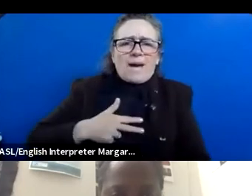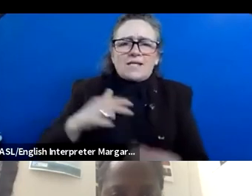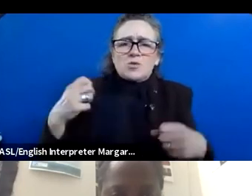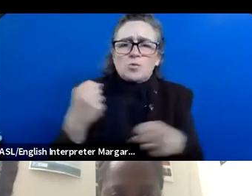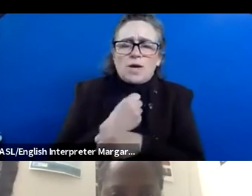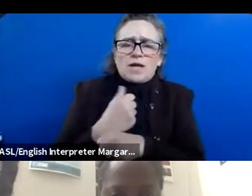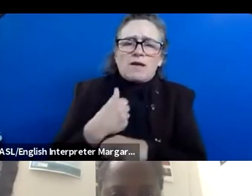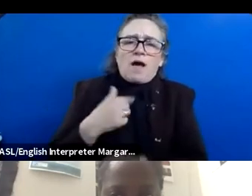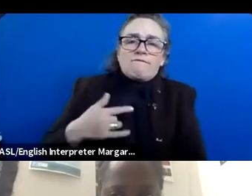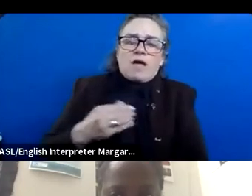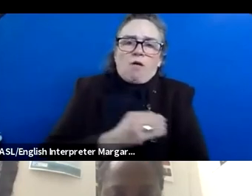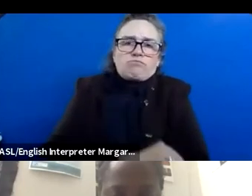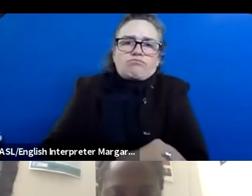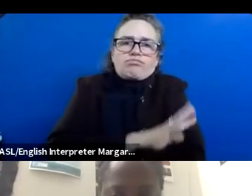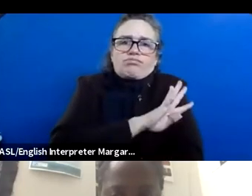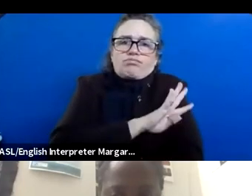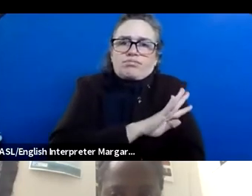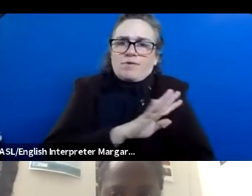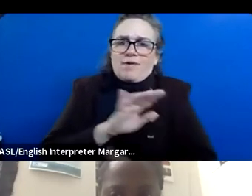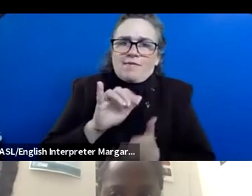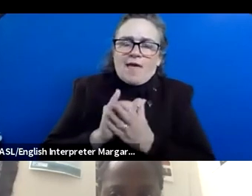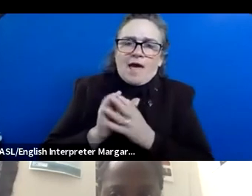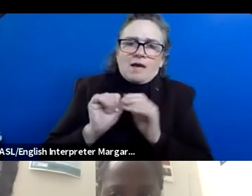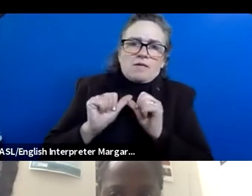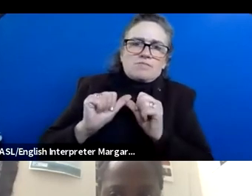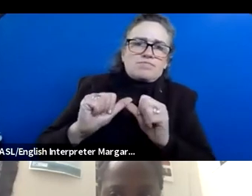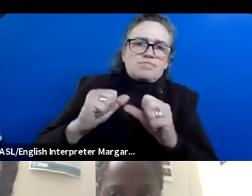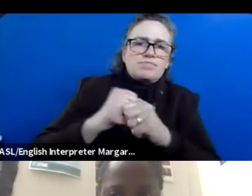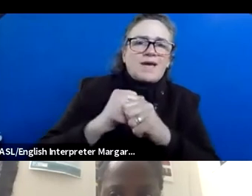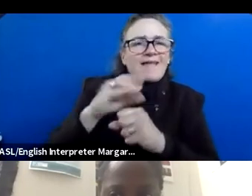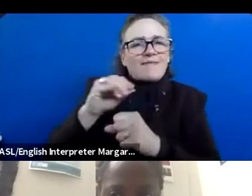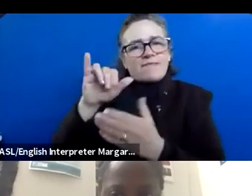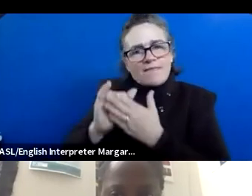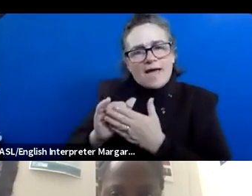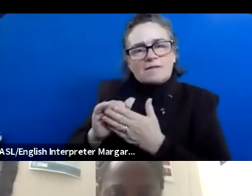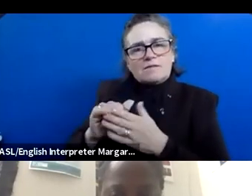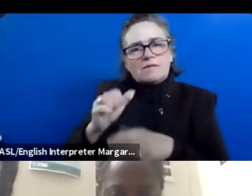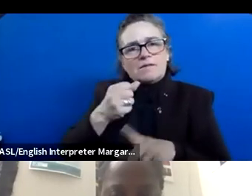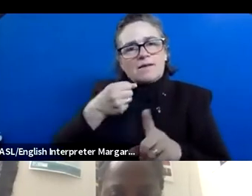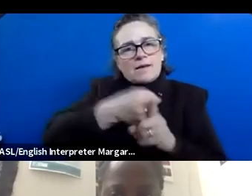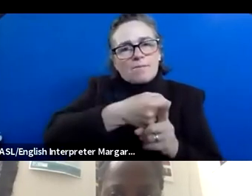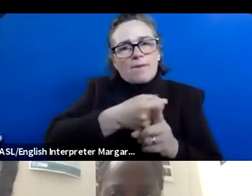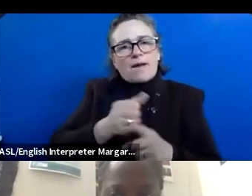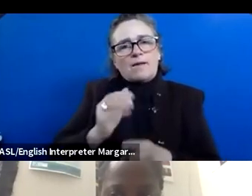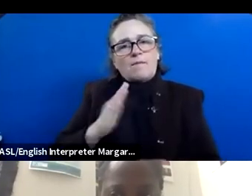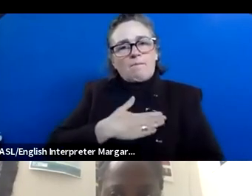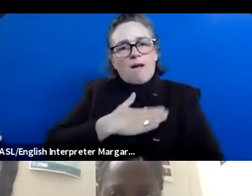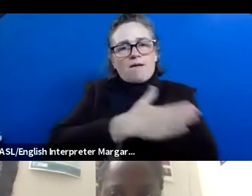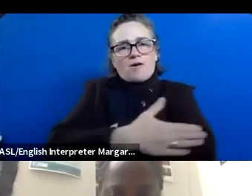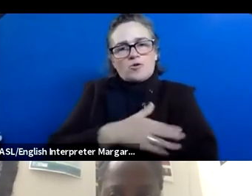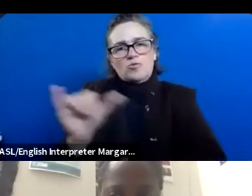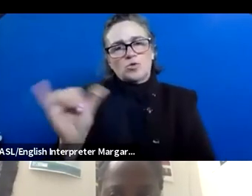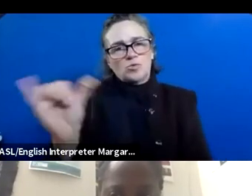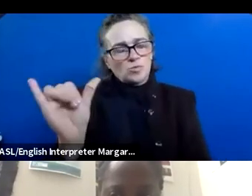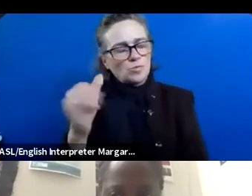estaba empujando desde acá, desde Colombia, porque tenía y sigo teniendo la esperanza de que en